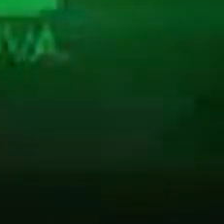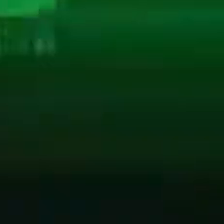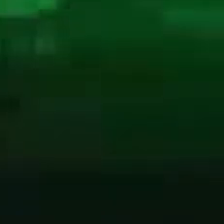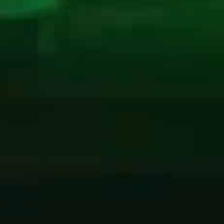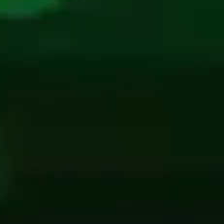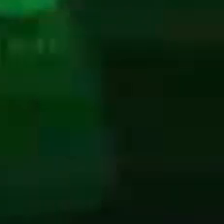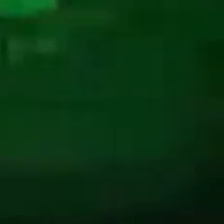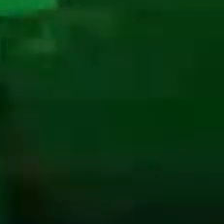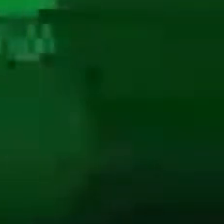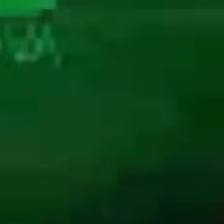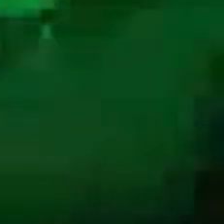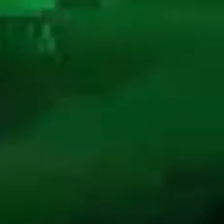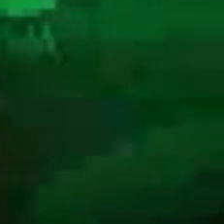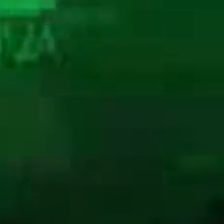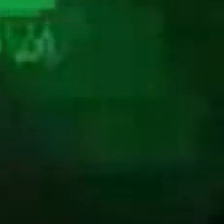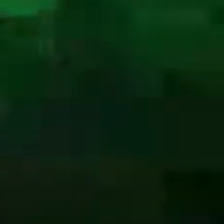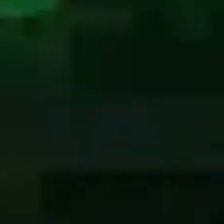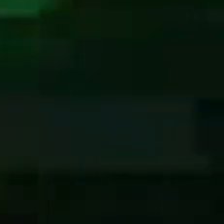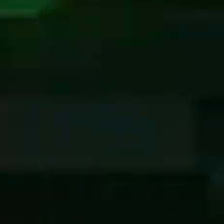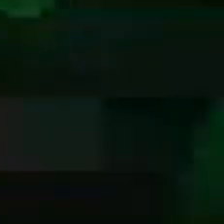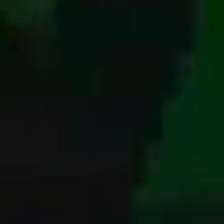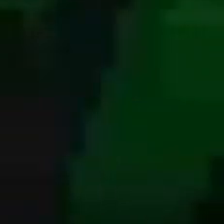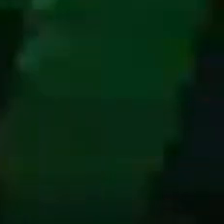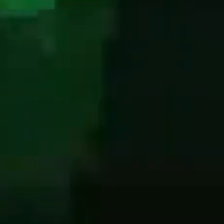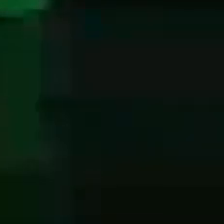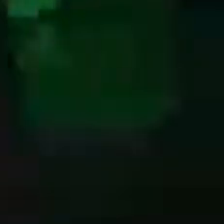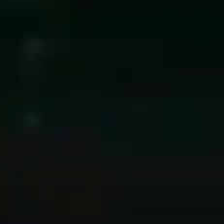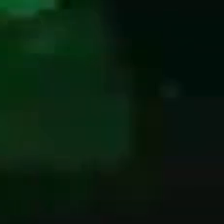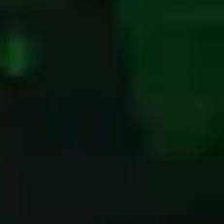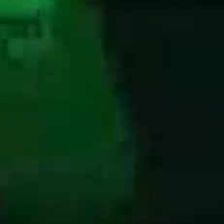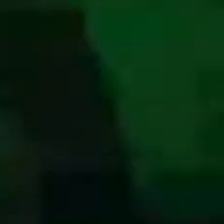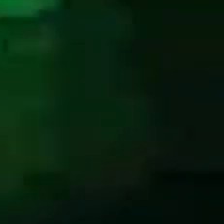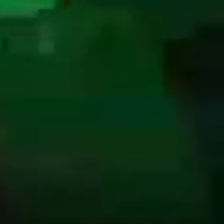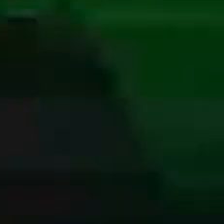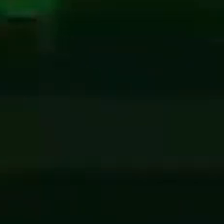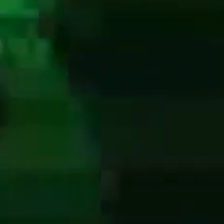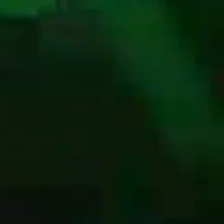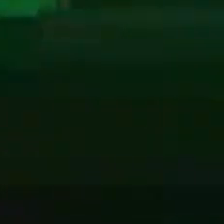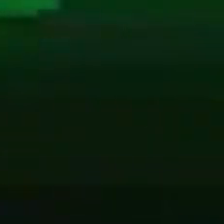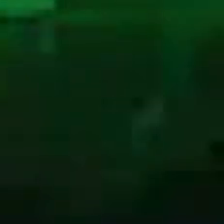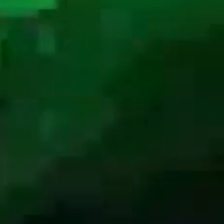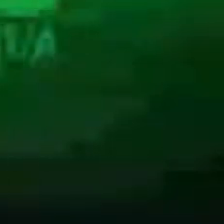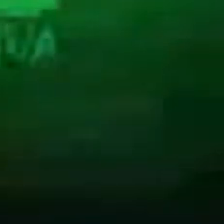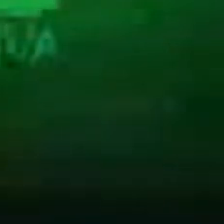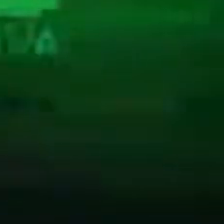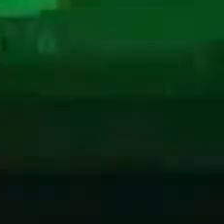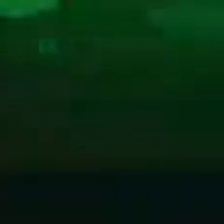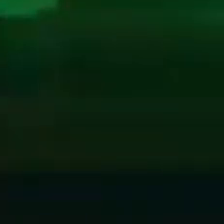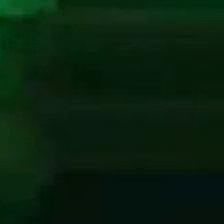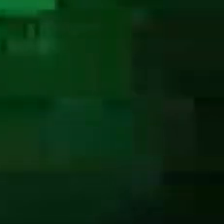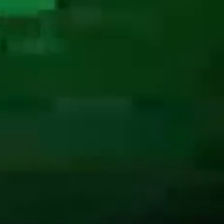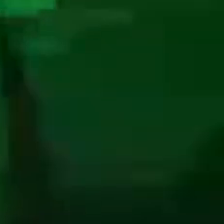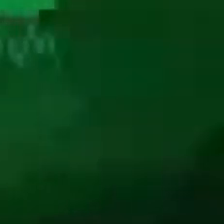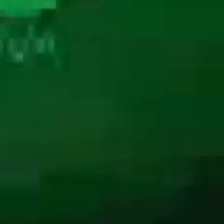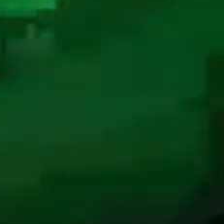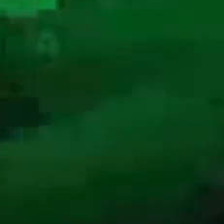se movilizó en esta jornada reclamando por la falta de funcionarios en los organismos del Estado. Aseguran que